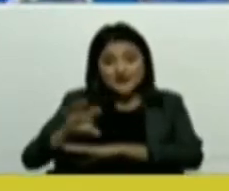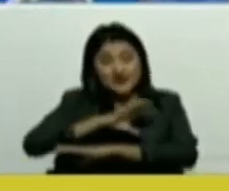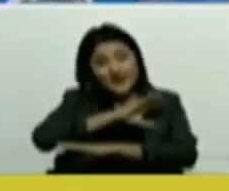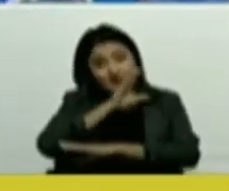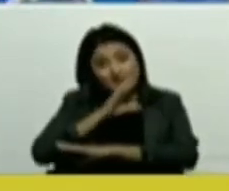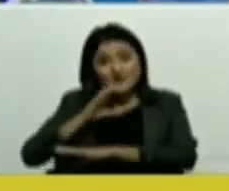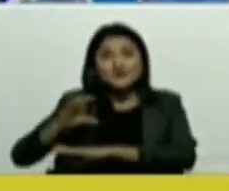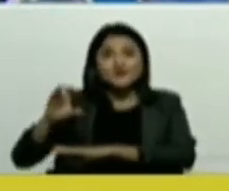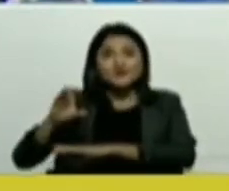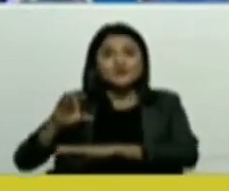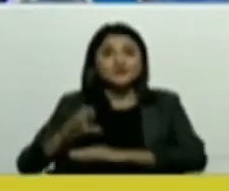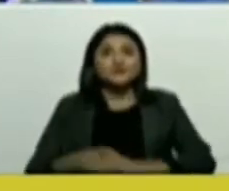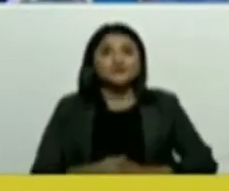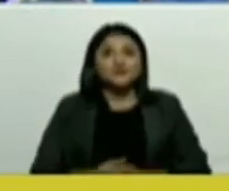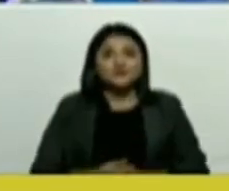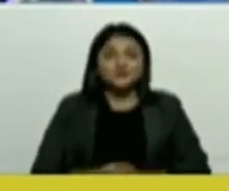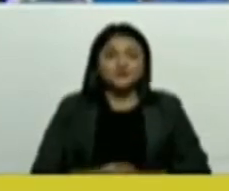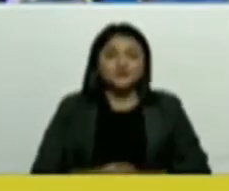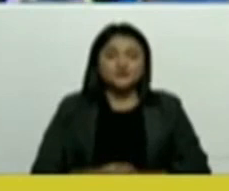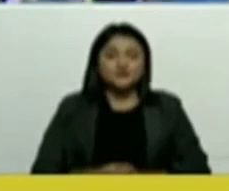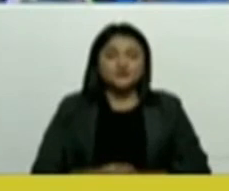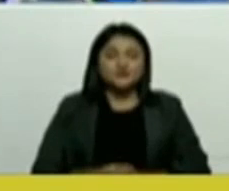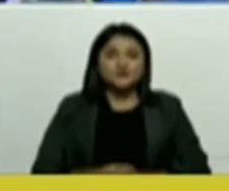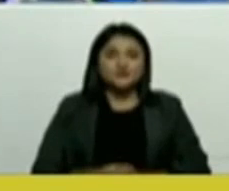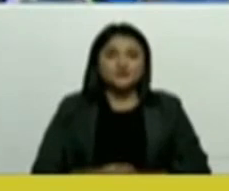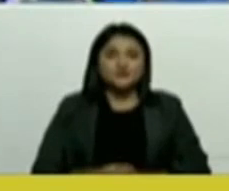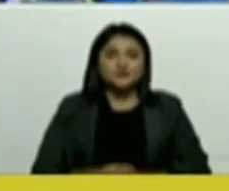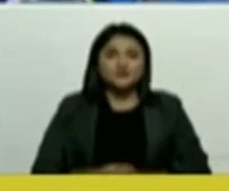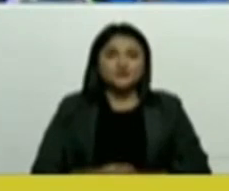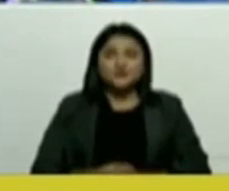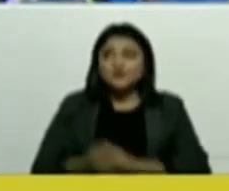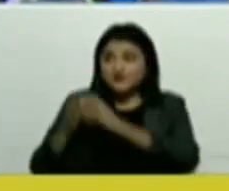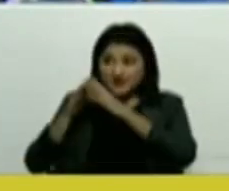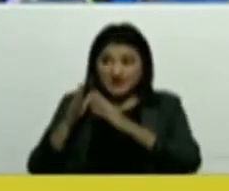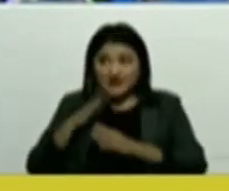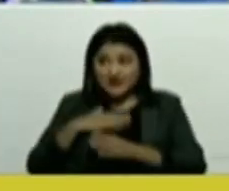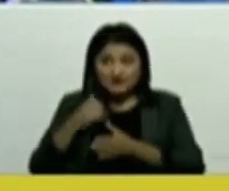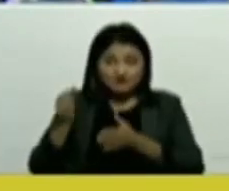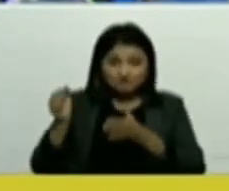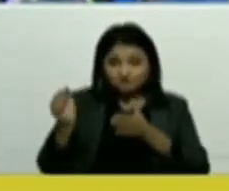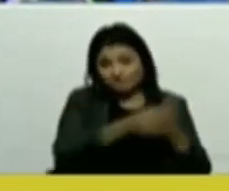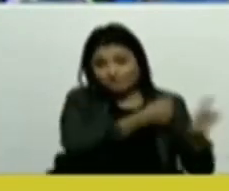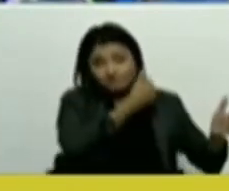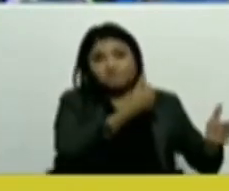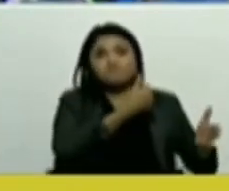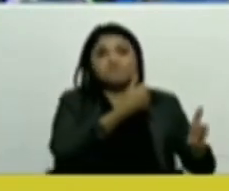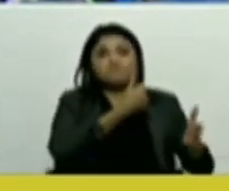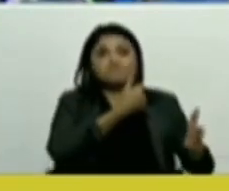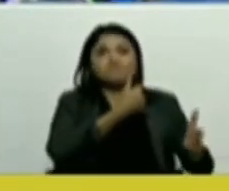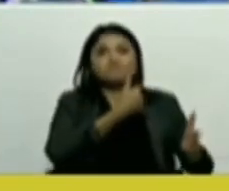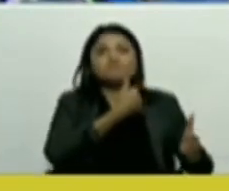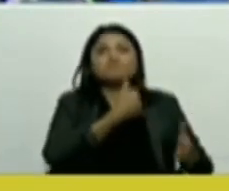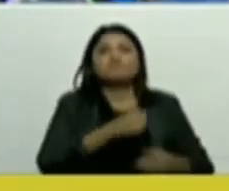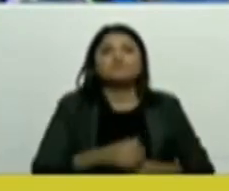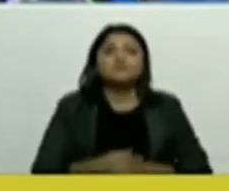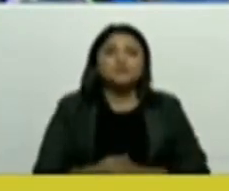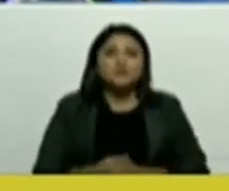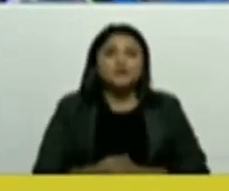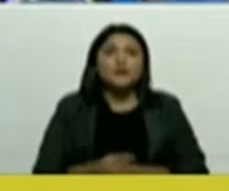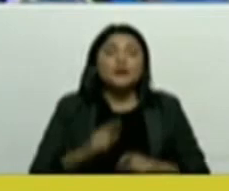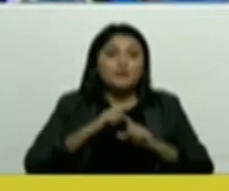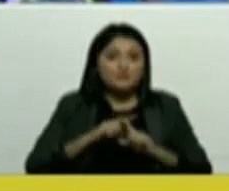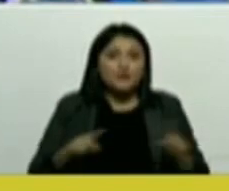destroy. Que el imperialismo quería destruir justamente. Who is therefore my friend? Por